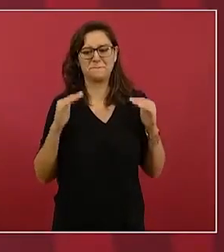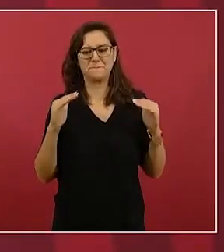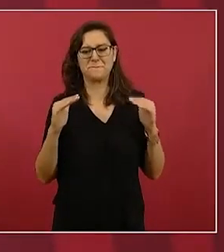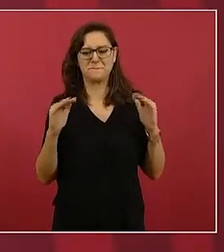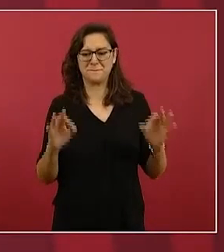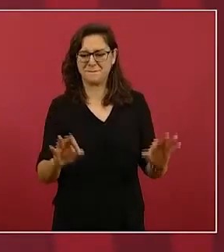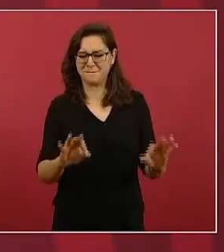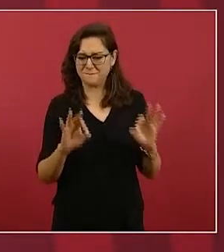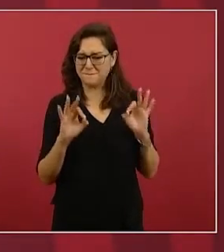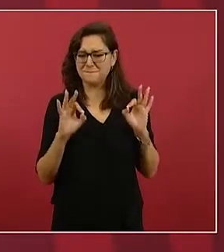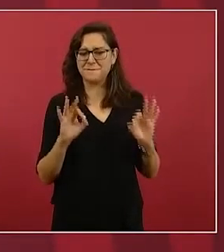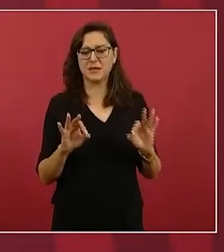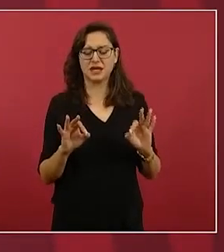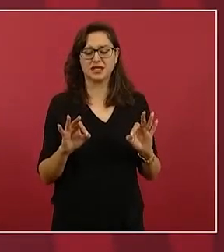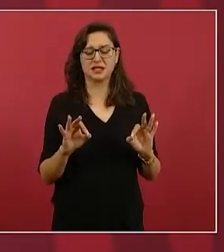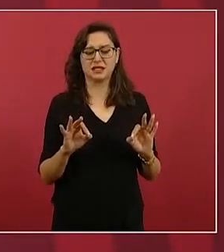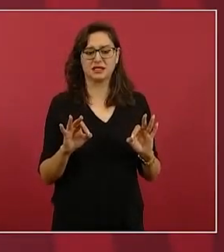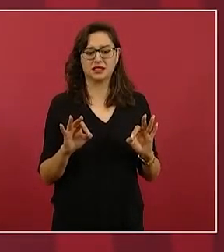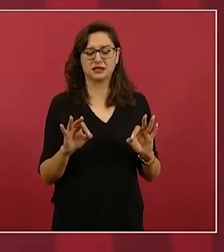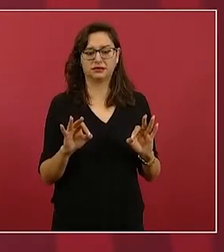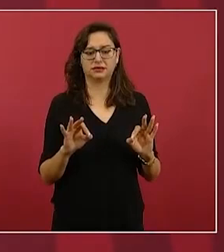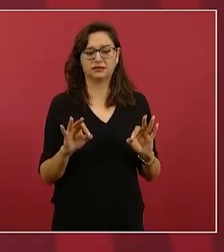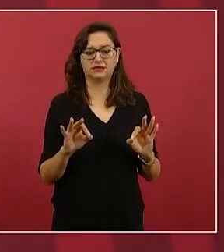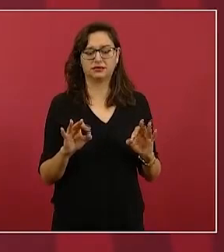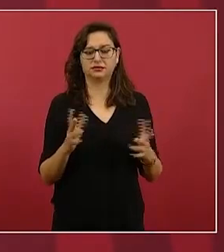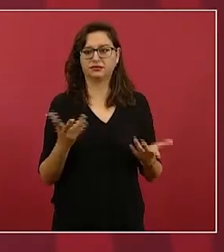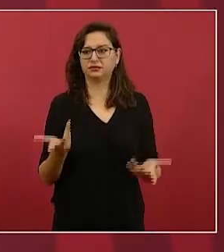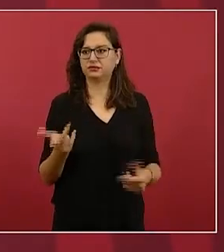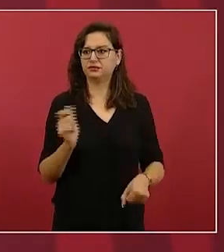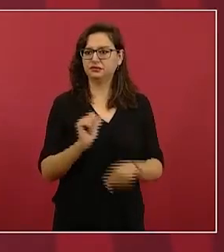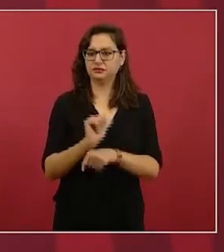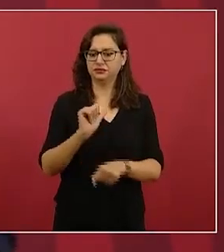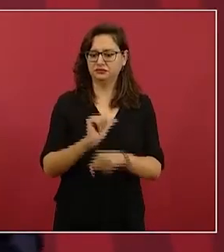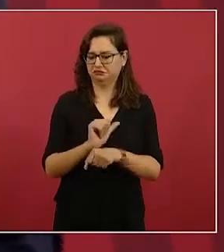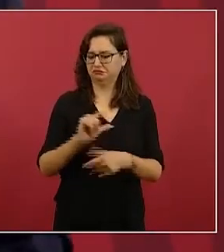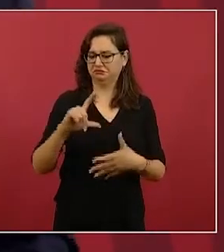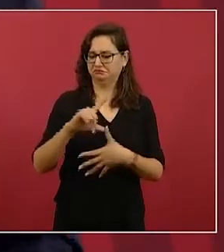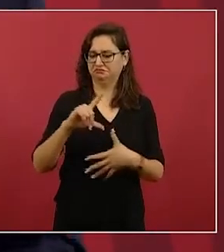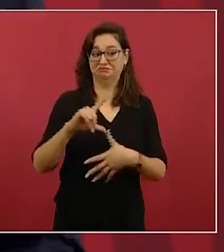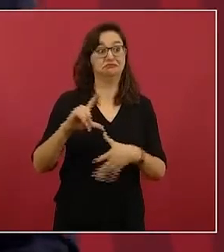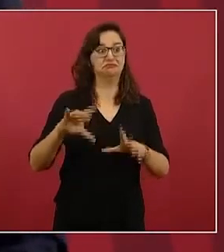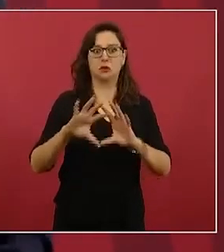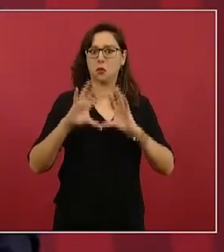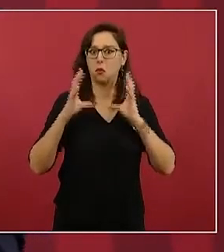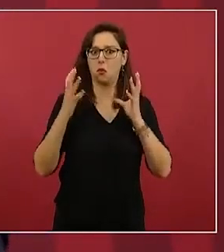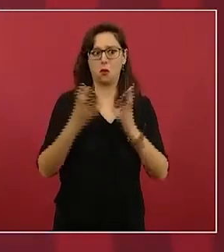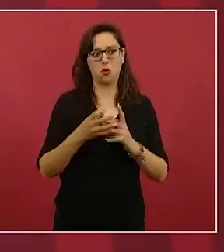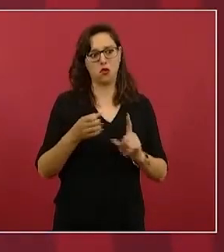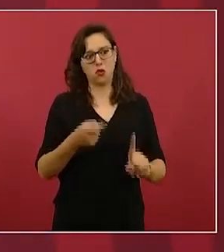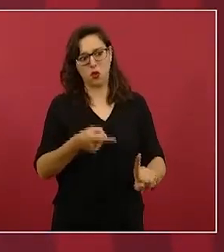no solo de Argentina, de América Latina, del mundo?